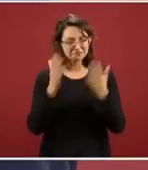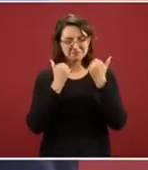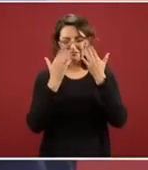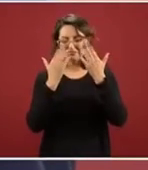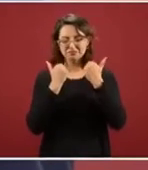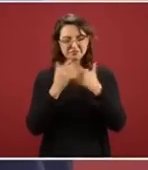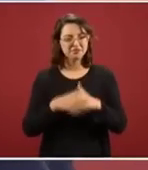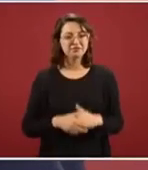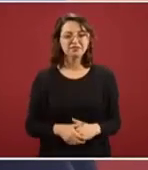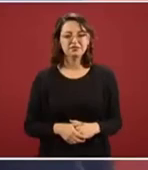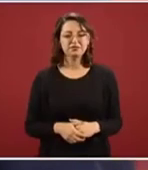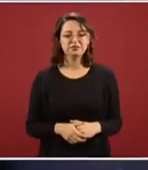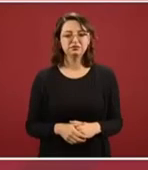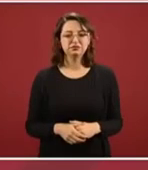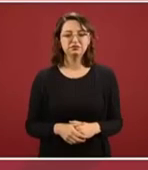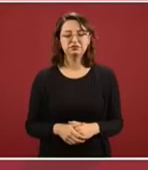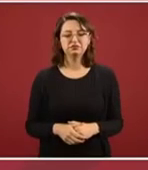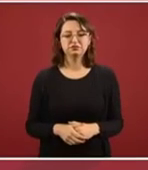Por ejemplo,